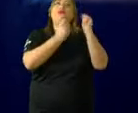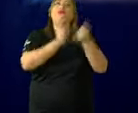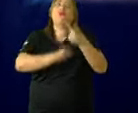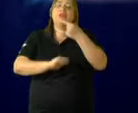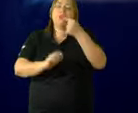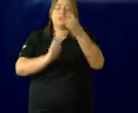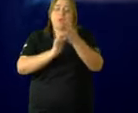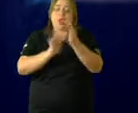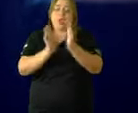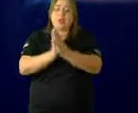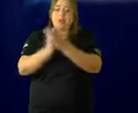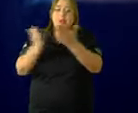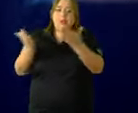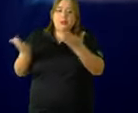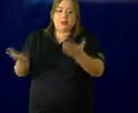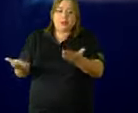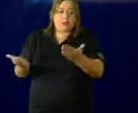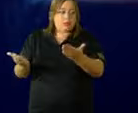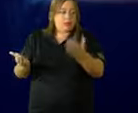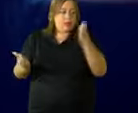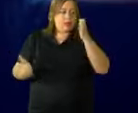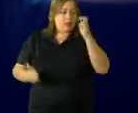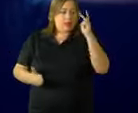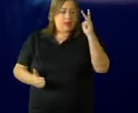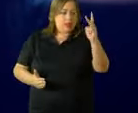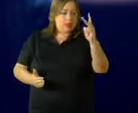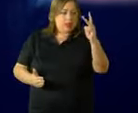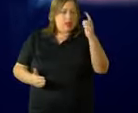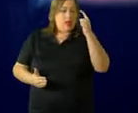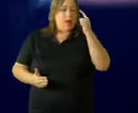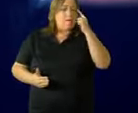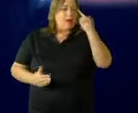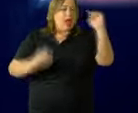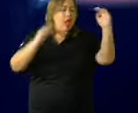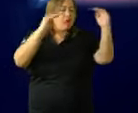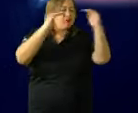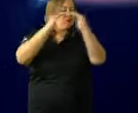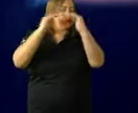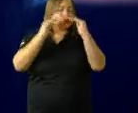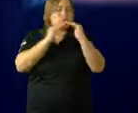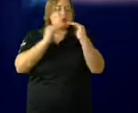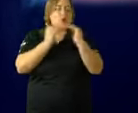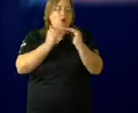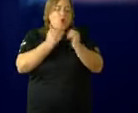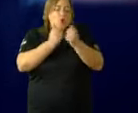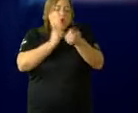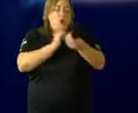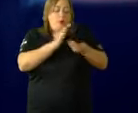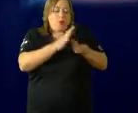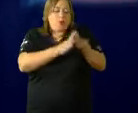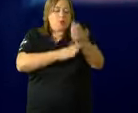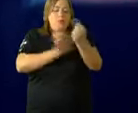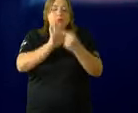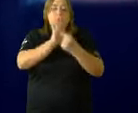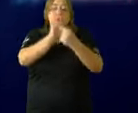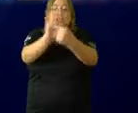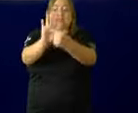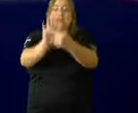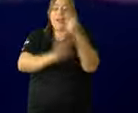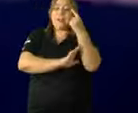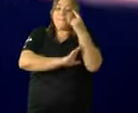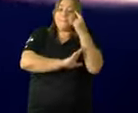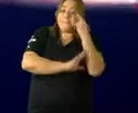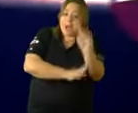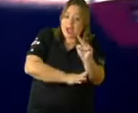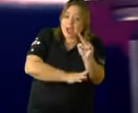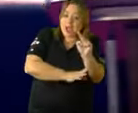el Evangelio, escúcheme bien, la justicia de Dios se revela por fe y para fe. Y